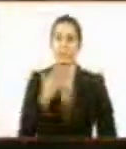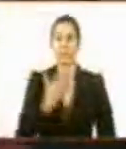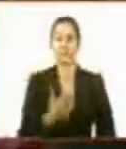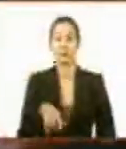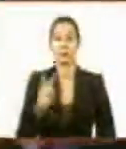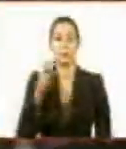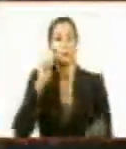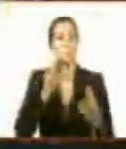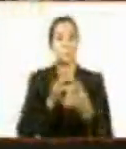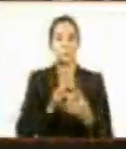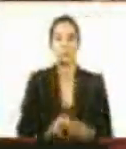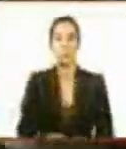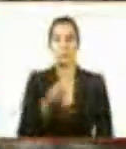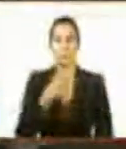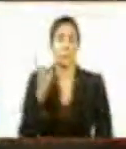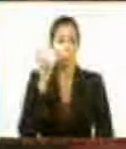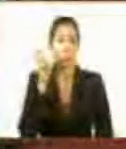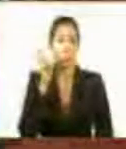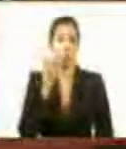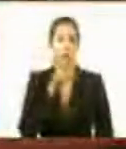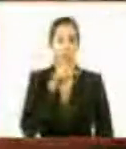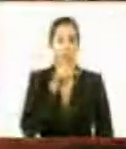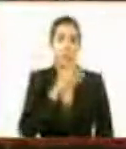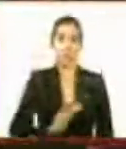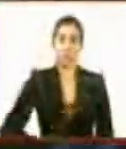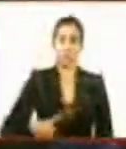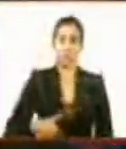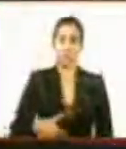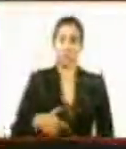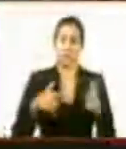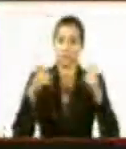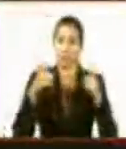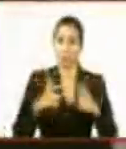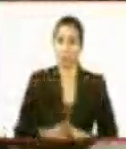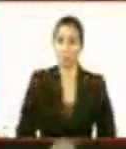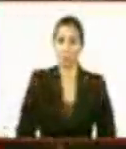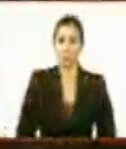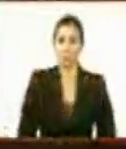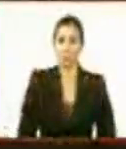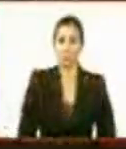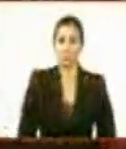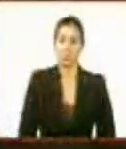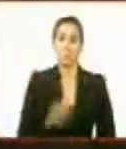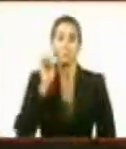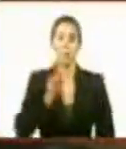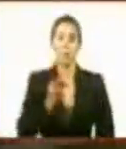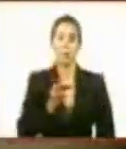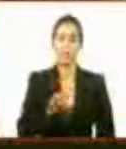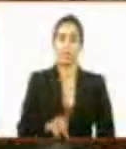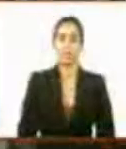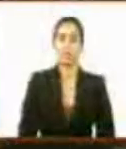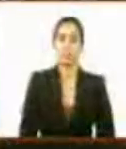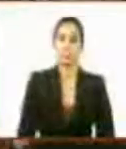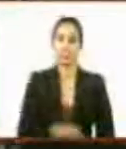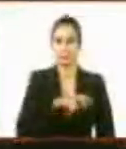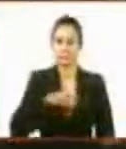Gracias. Hasta luego, presidente. Bien, estábamos escuchando entonces las declaraciones del presidente de la República, Hugo Chávez Frías, mientras apreciamos su